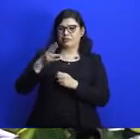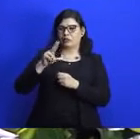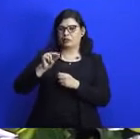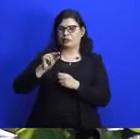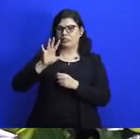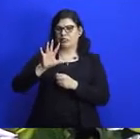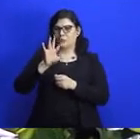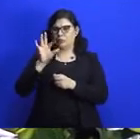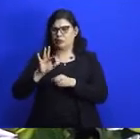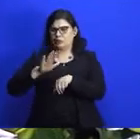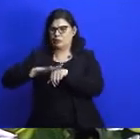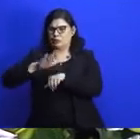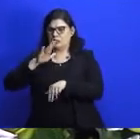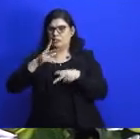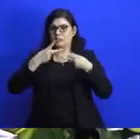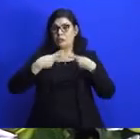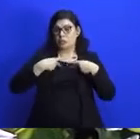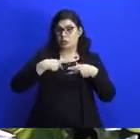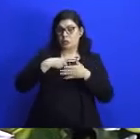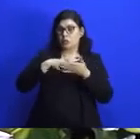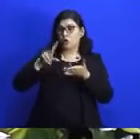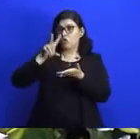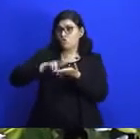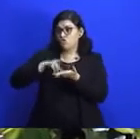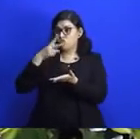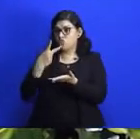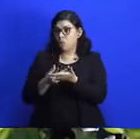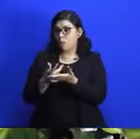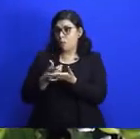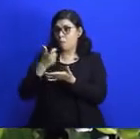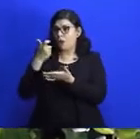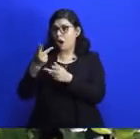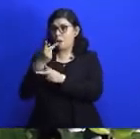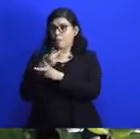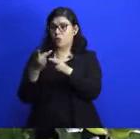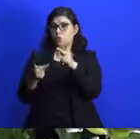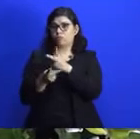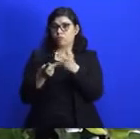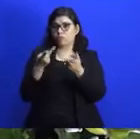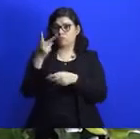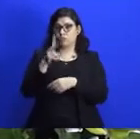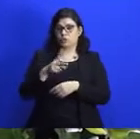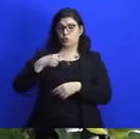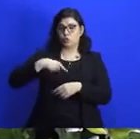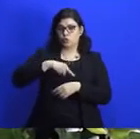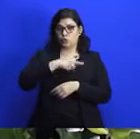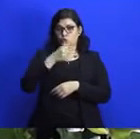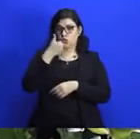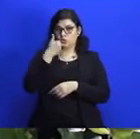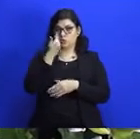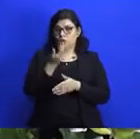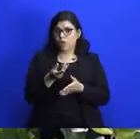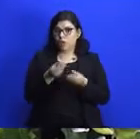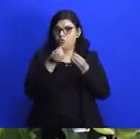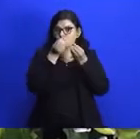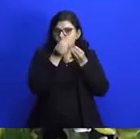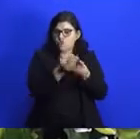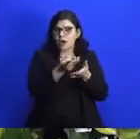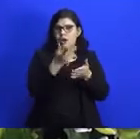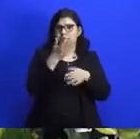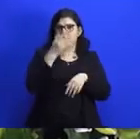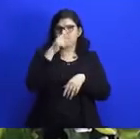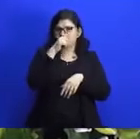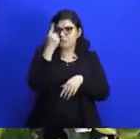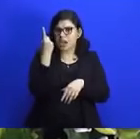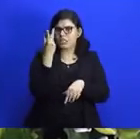85% y a veces los clientes terminan pagando hasta el doble por un producto. Nosotros queremos ofrecer soluciones fáciles,